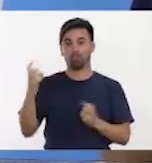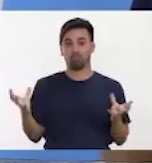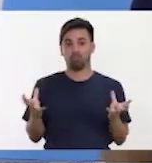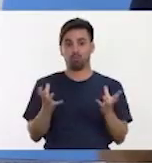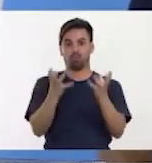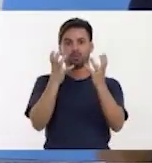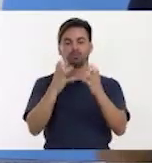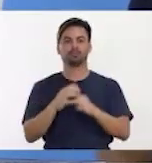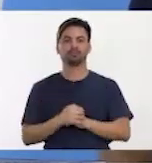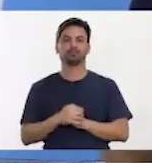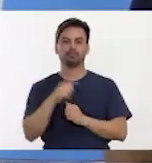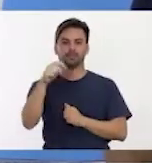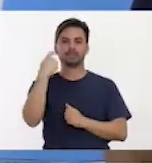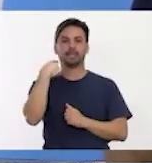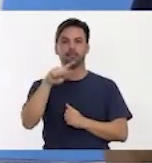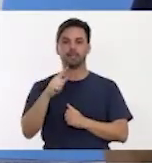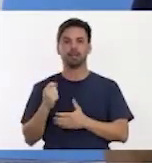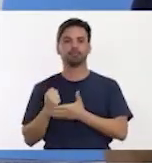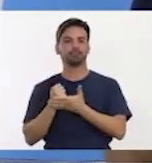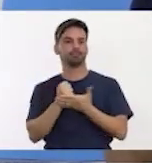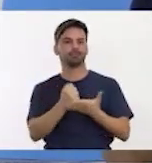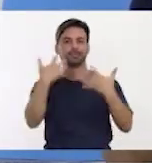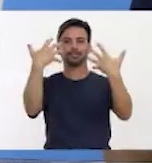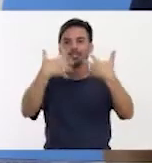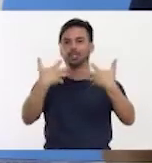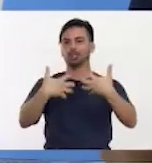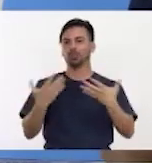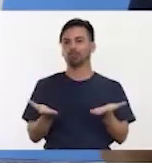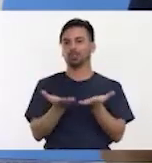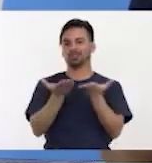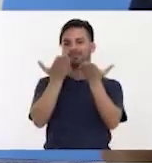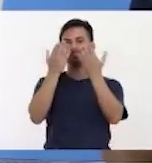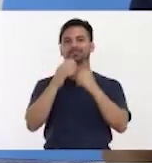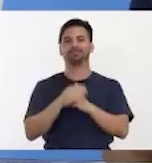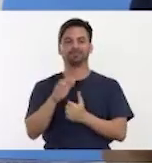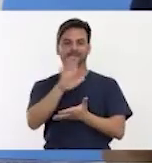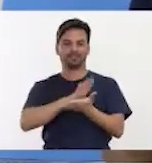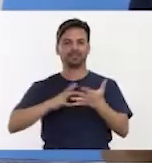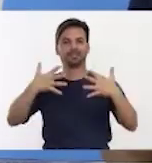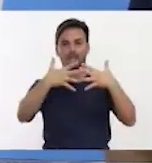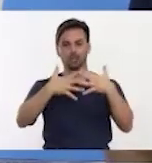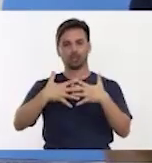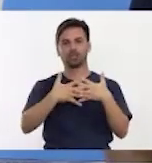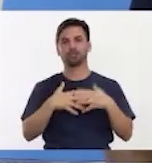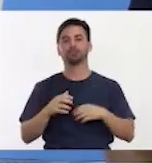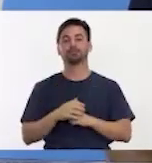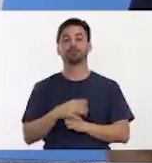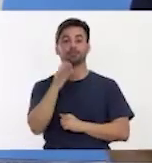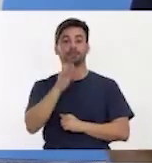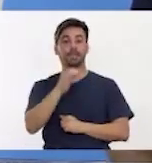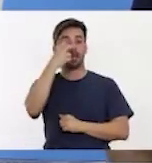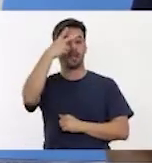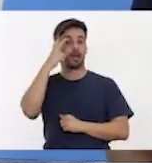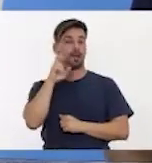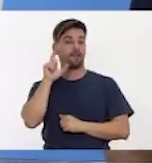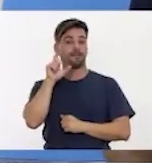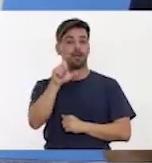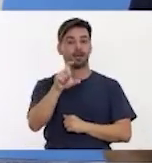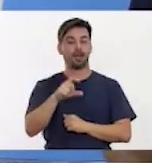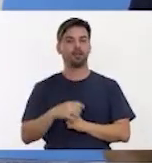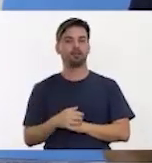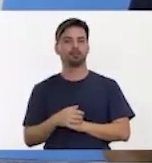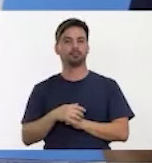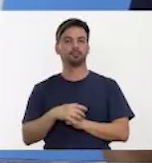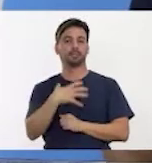tanto la industria en ese territorio. Es así que